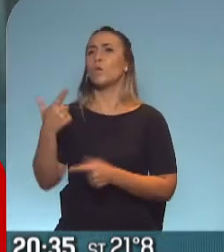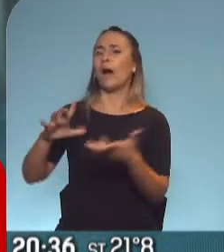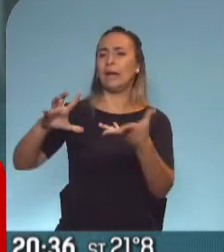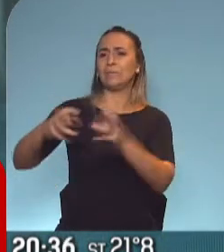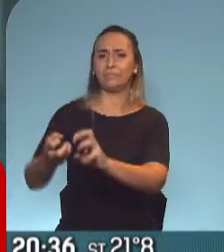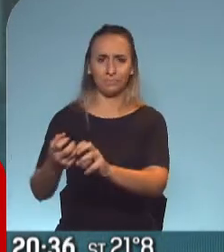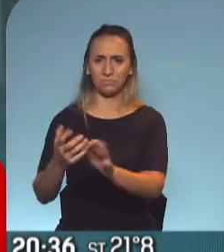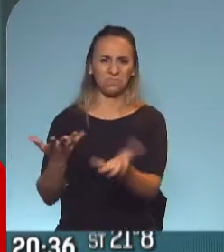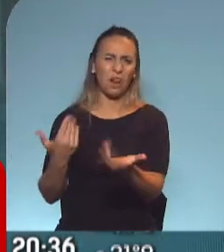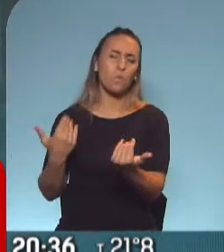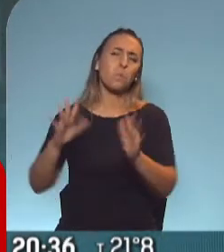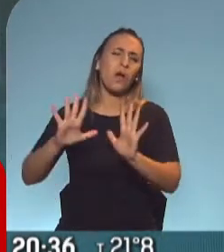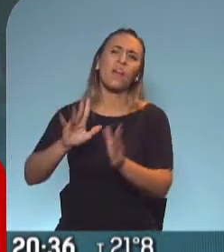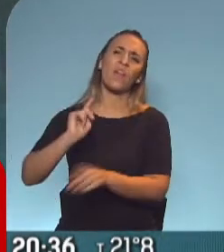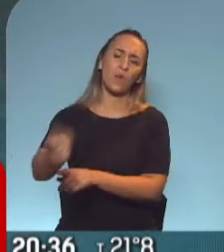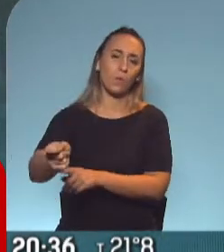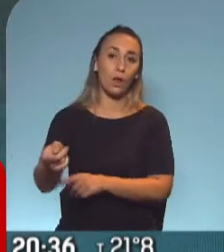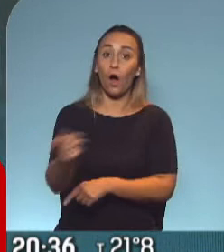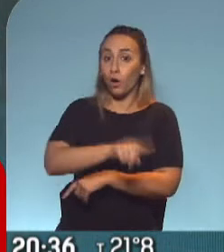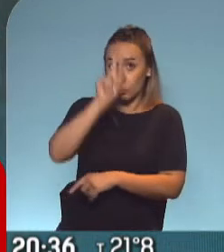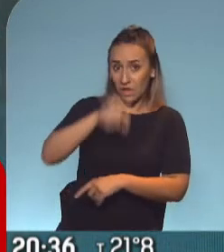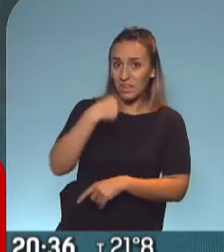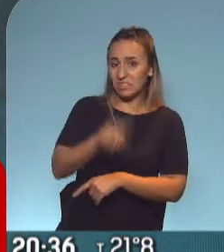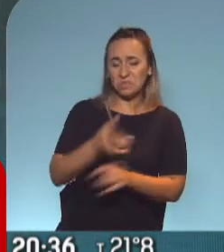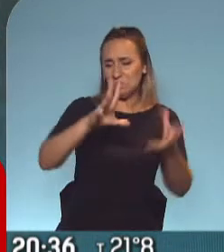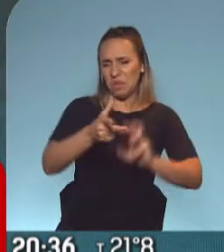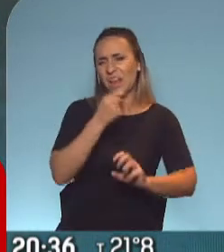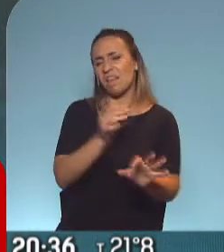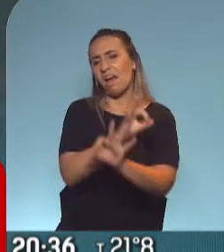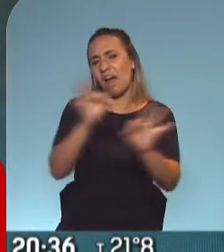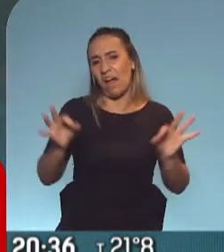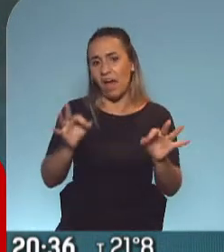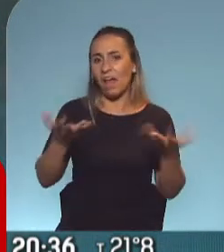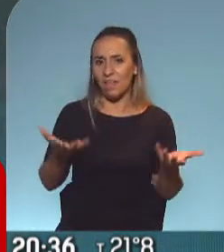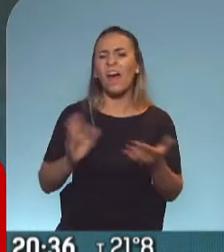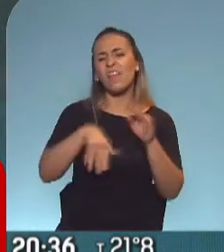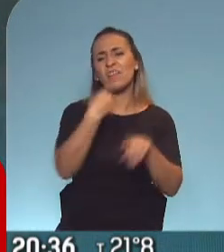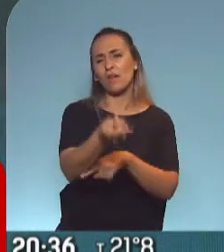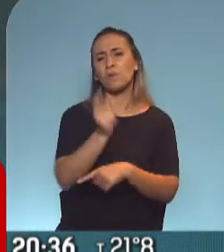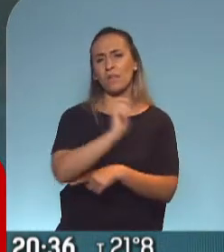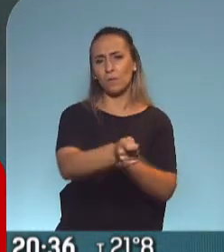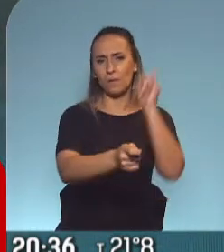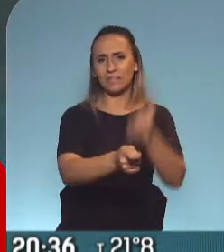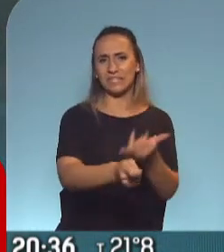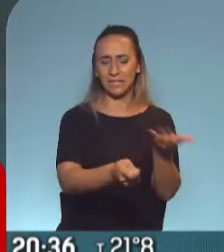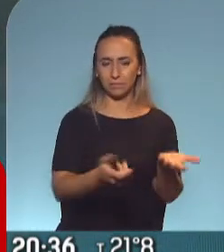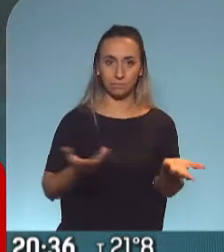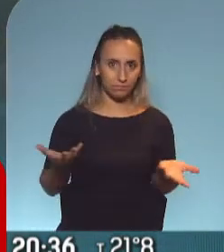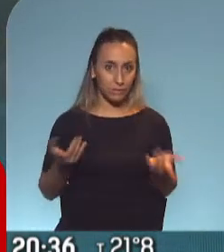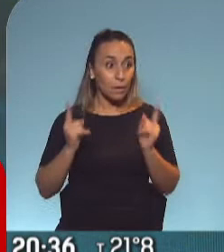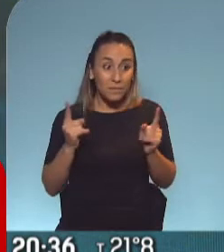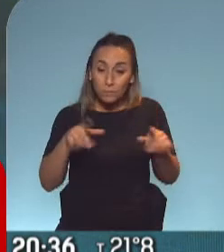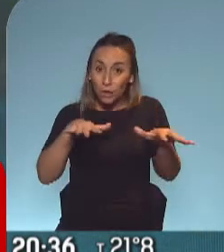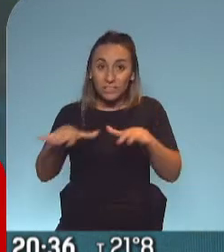tiene reparación ulterior, y el otro dice que no le genera ningún perjuicio y que evidentemente después se lo pueden llegar a devolver. Es la misma